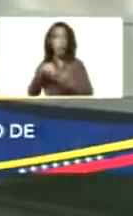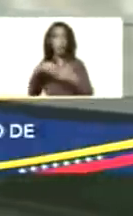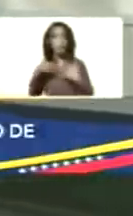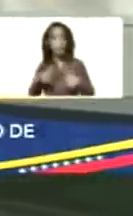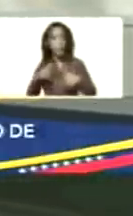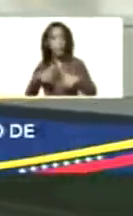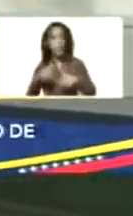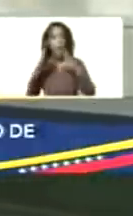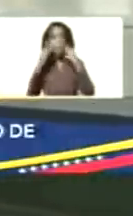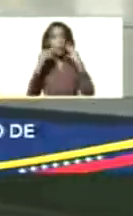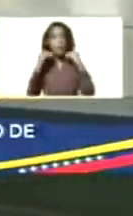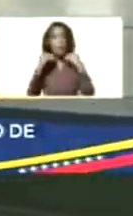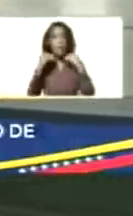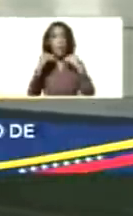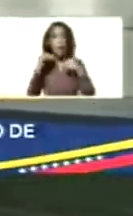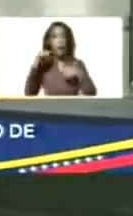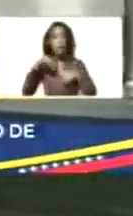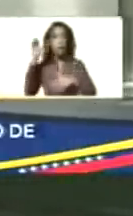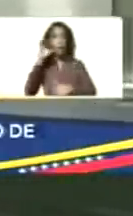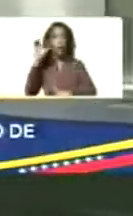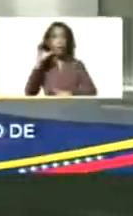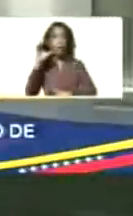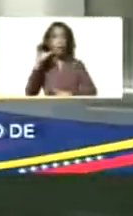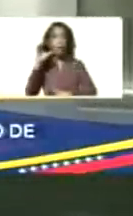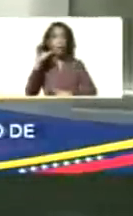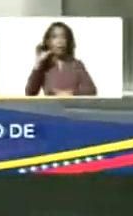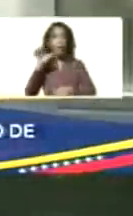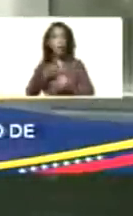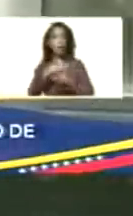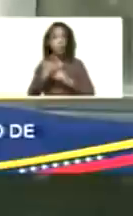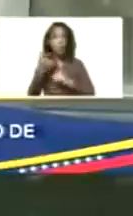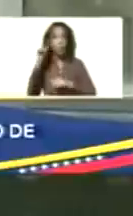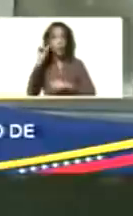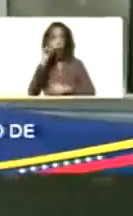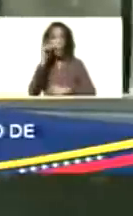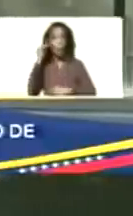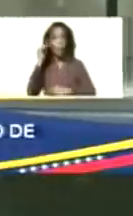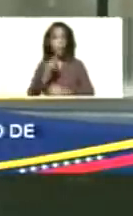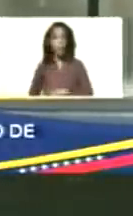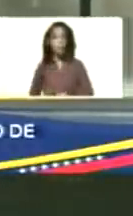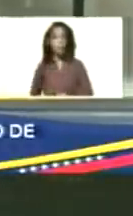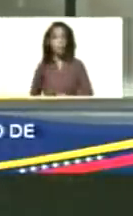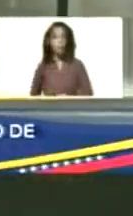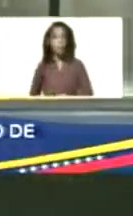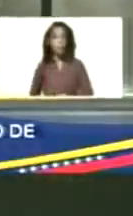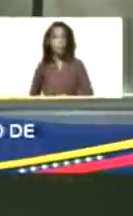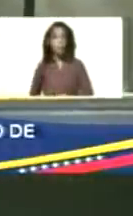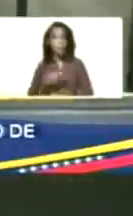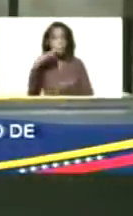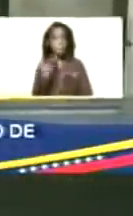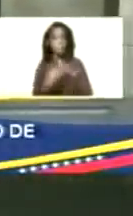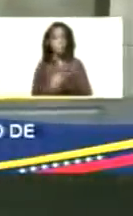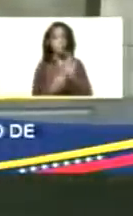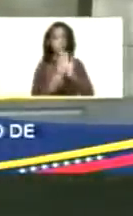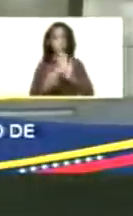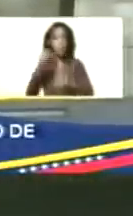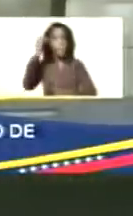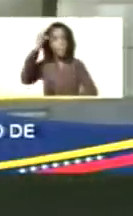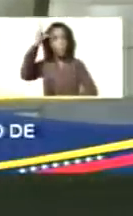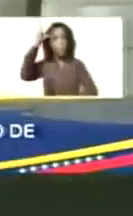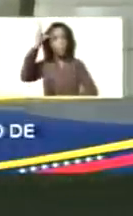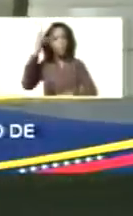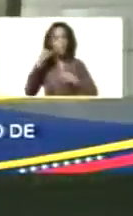la experiencia de Tren Caracas, situada con estos hombres y mujeres trabajadores que han demostrado la capacidad para